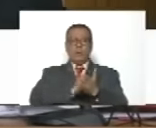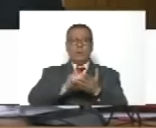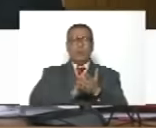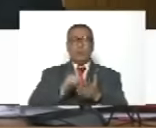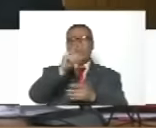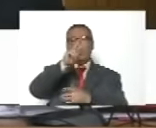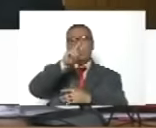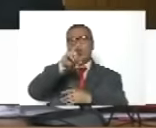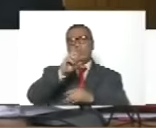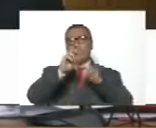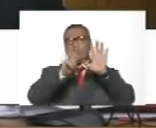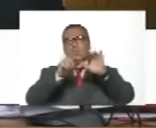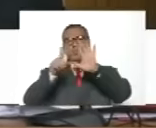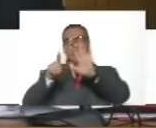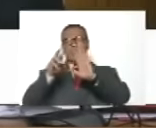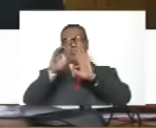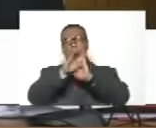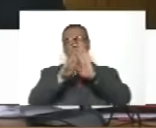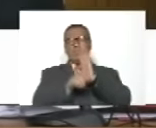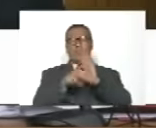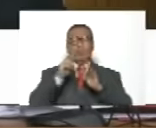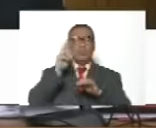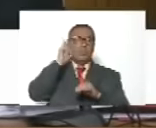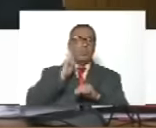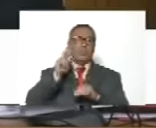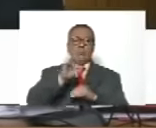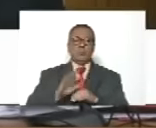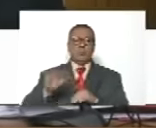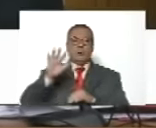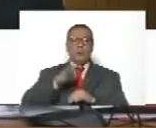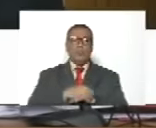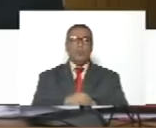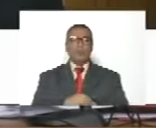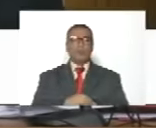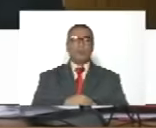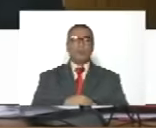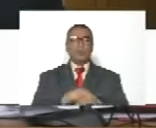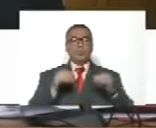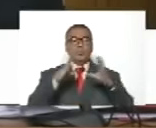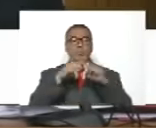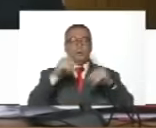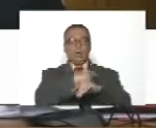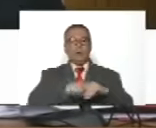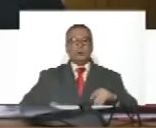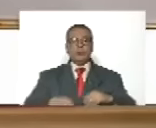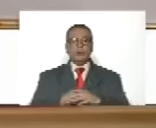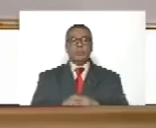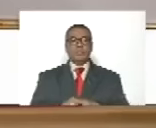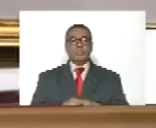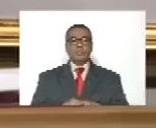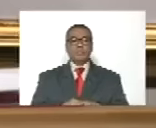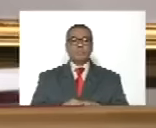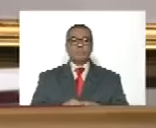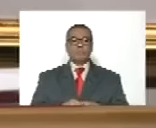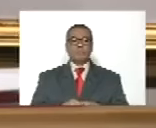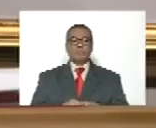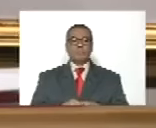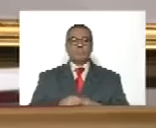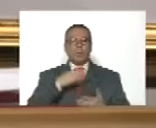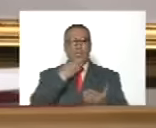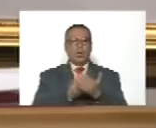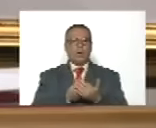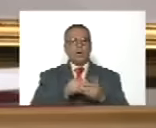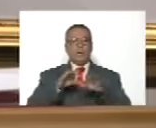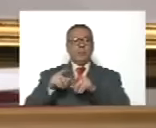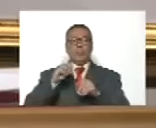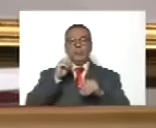artículo 276 de la Constitución de la República Bolivariana de Venezuela. Es todo, ciudadano presidente. Gracias, secretaria.